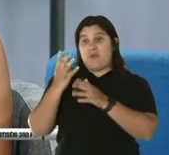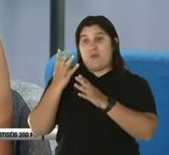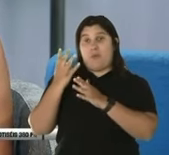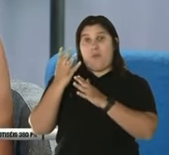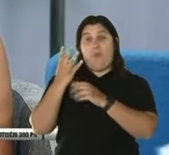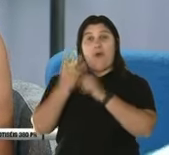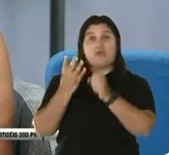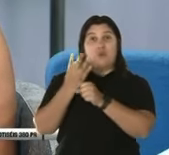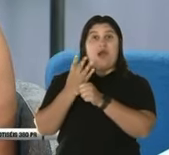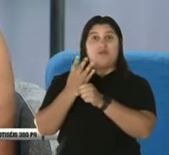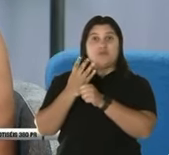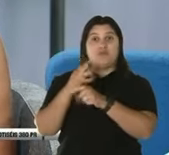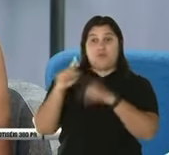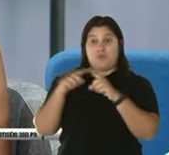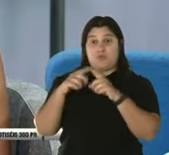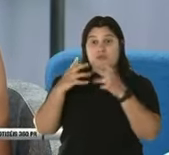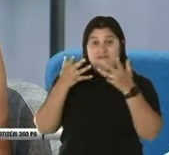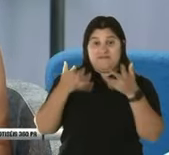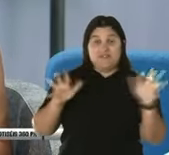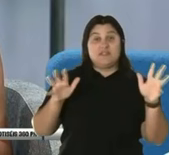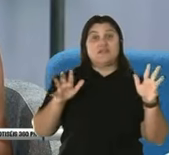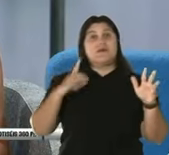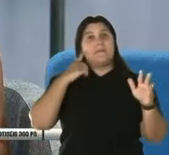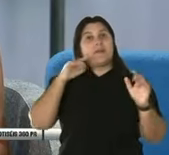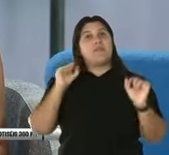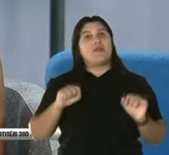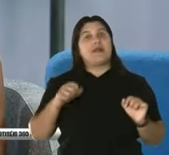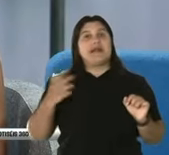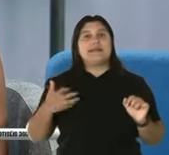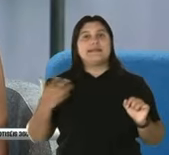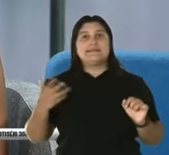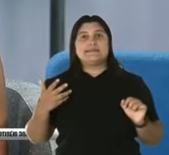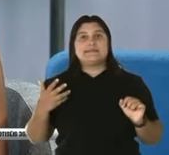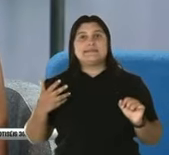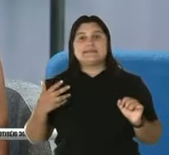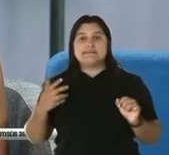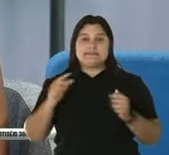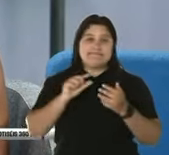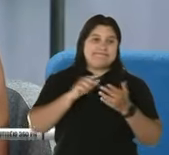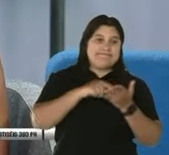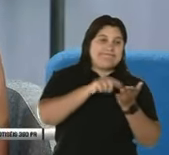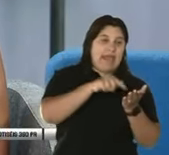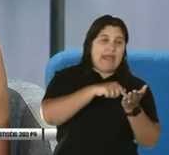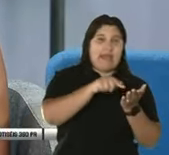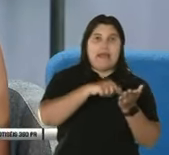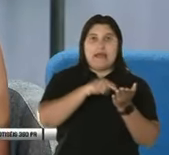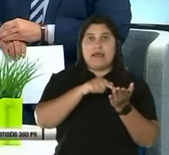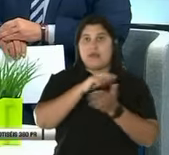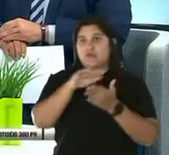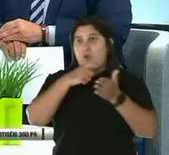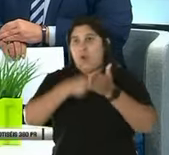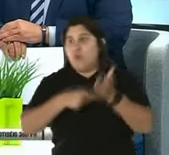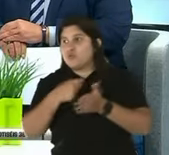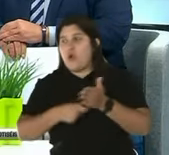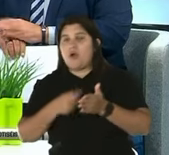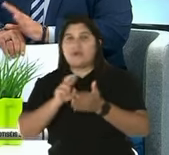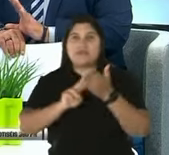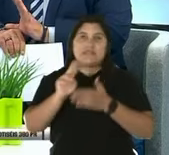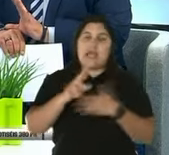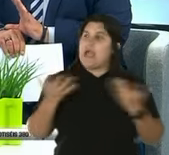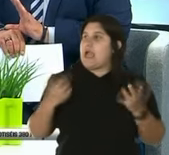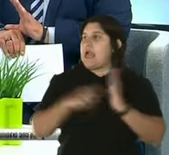universidad terminada la escuela secundaria para costear esos costos universitarios qué gastos por ejemplo son